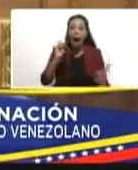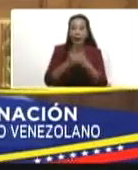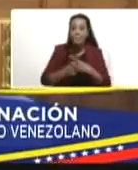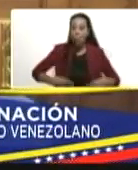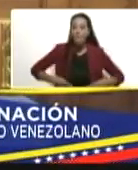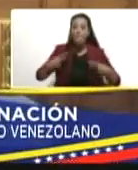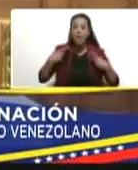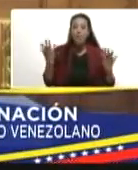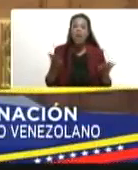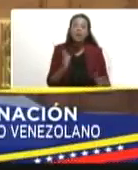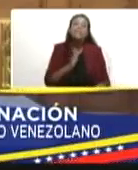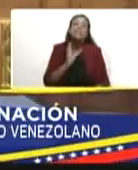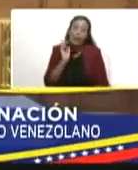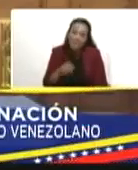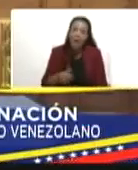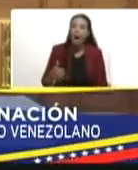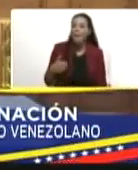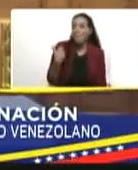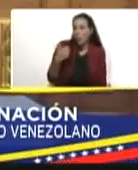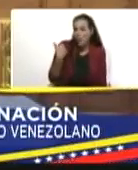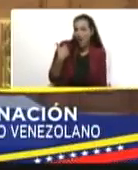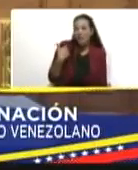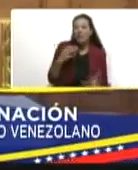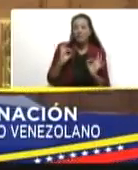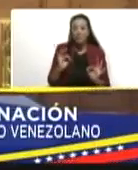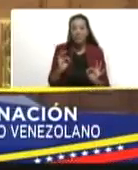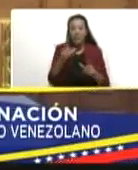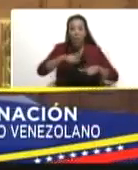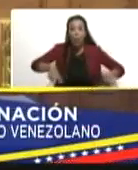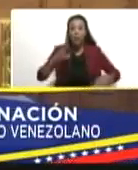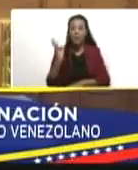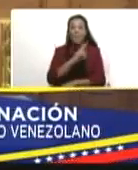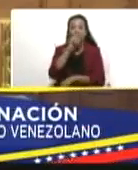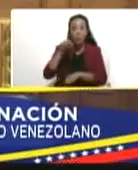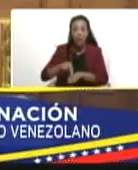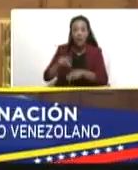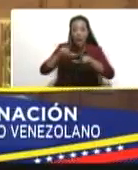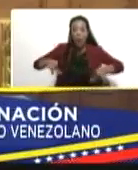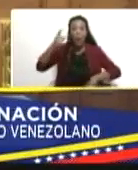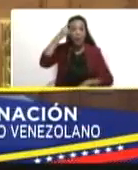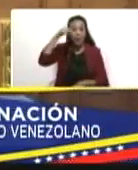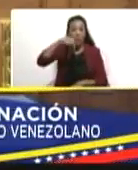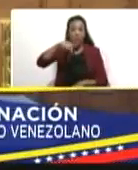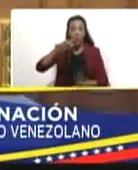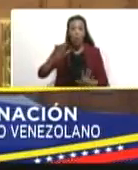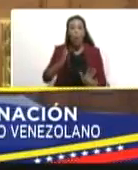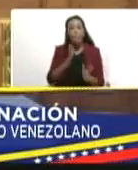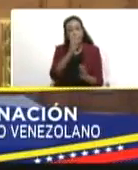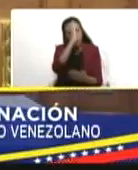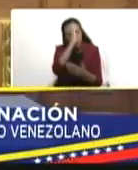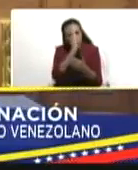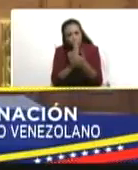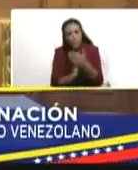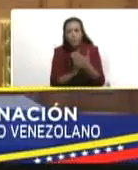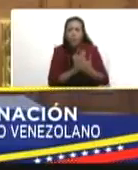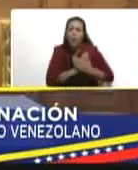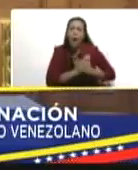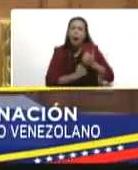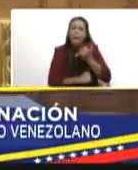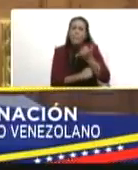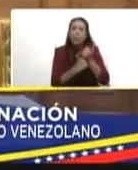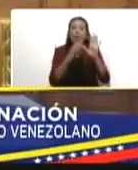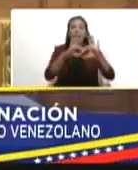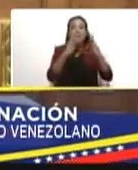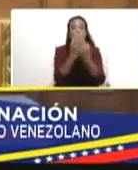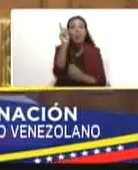paso quisiera entregarle en esta asamblea nacional mis condolencias y mi solidaridad